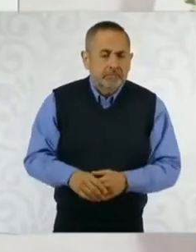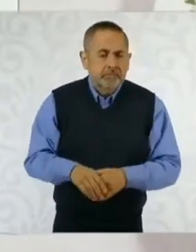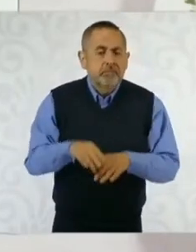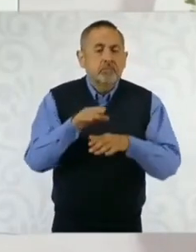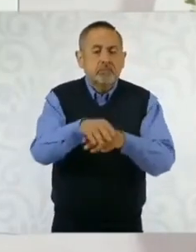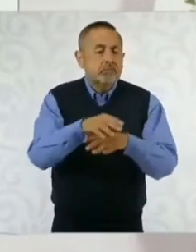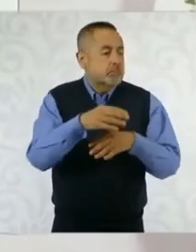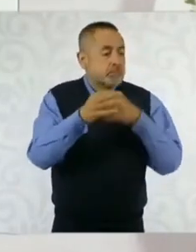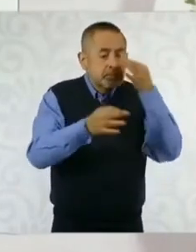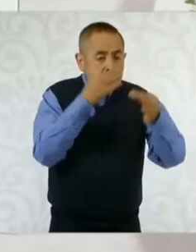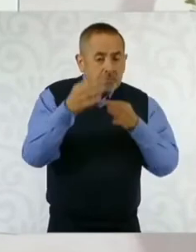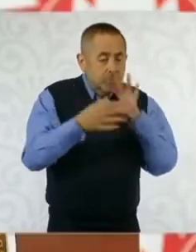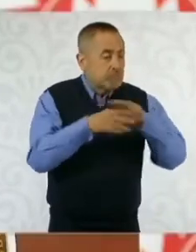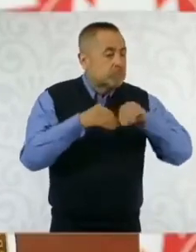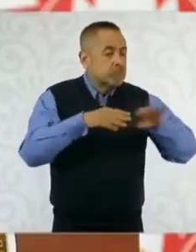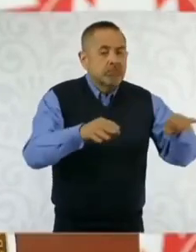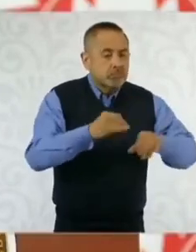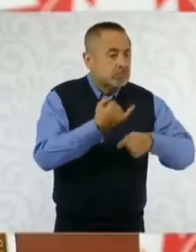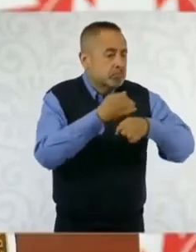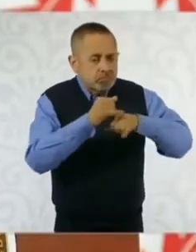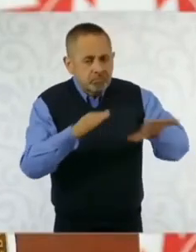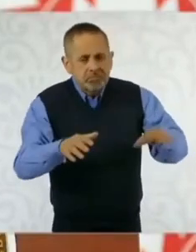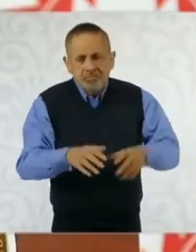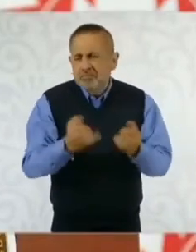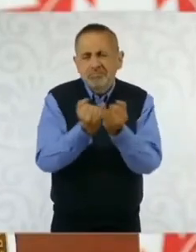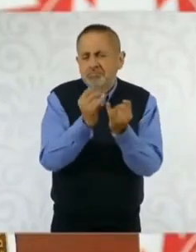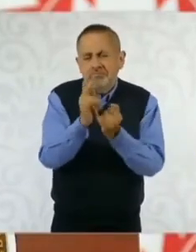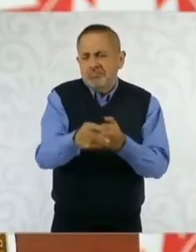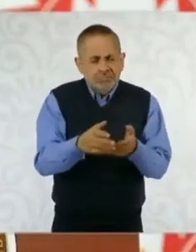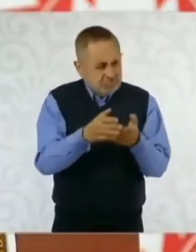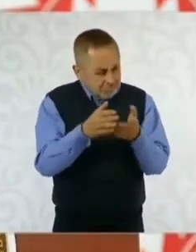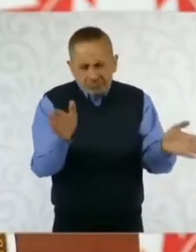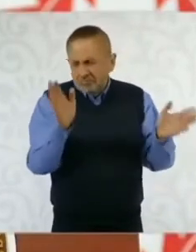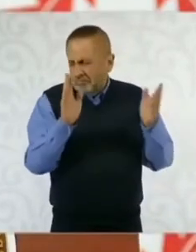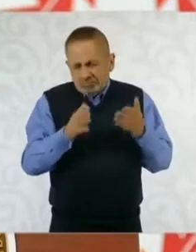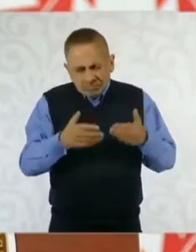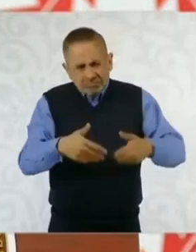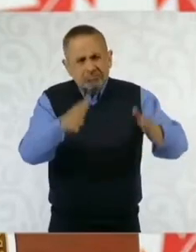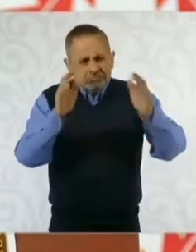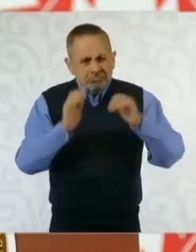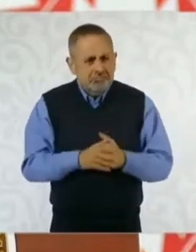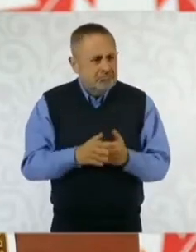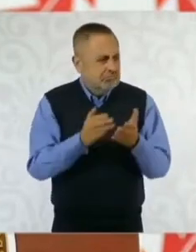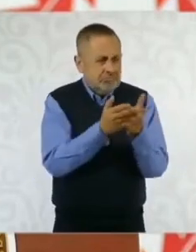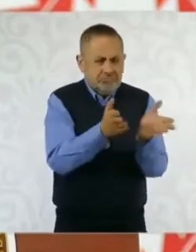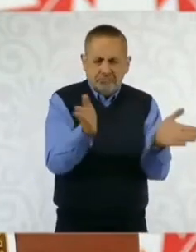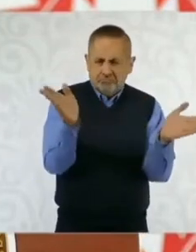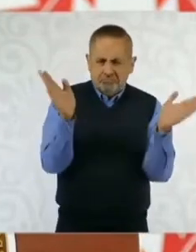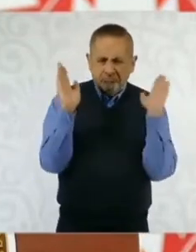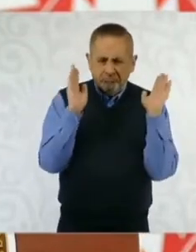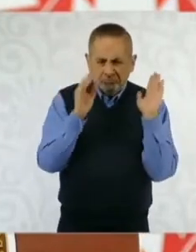de los medios comerciales igual, pues que se abran, sean plurales.